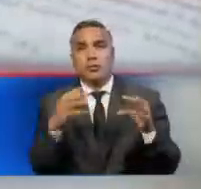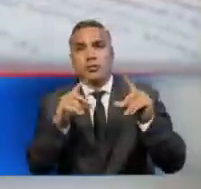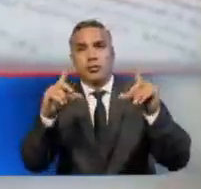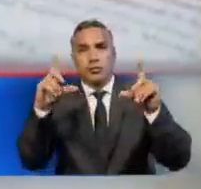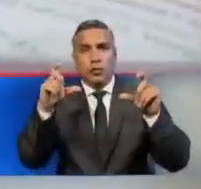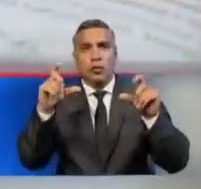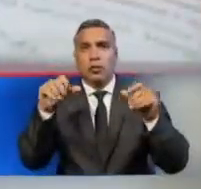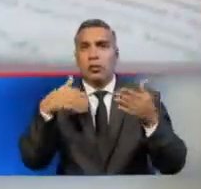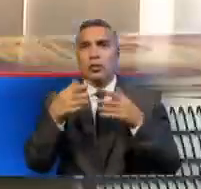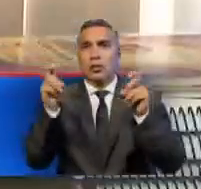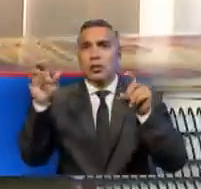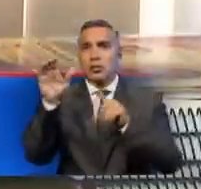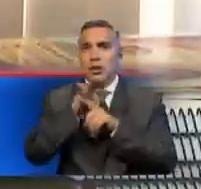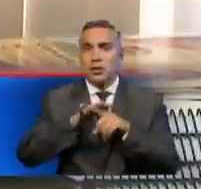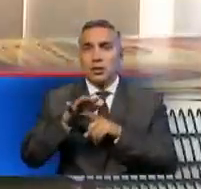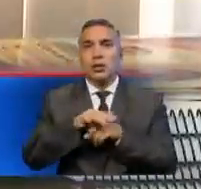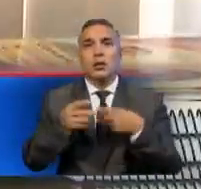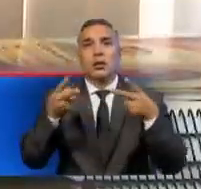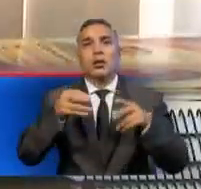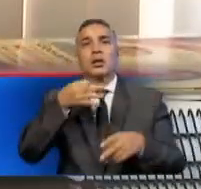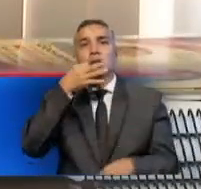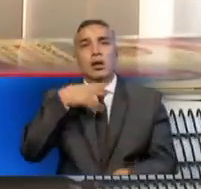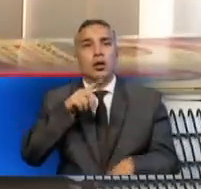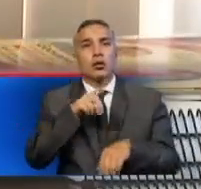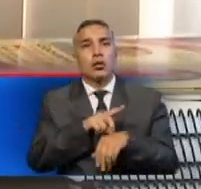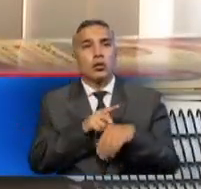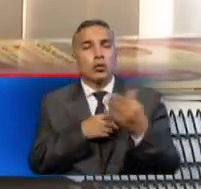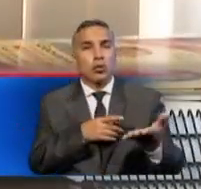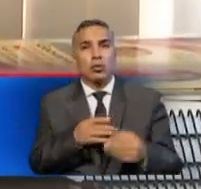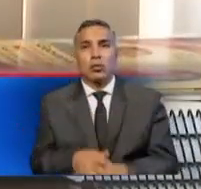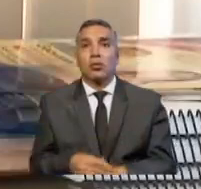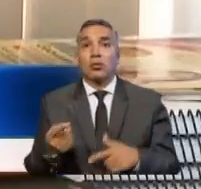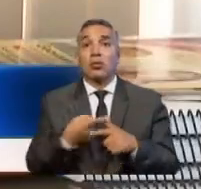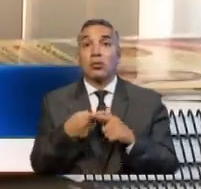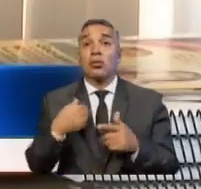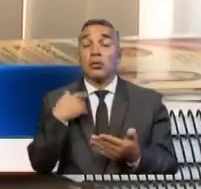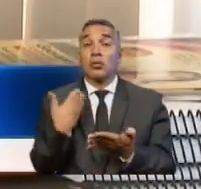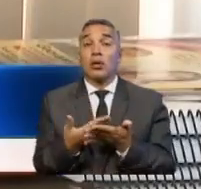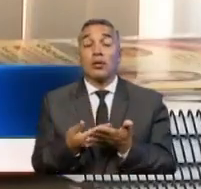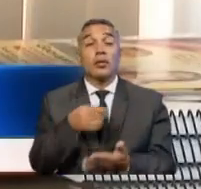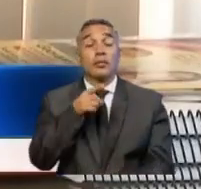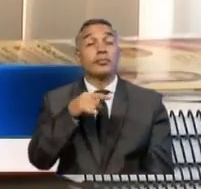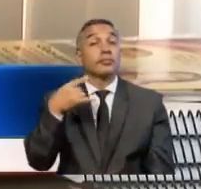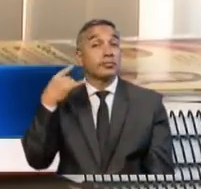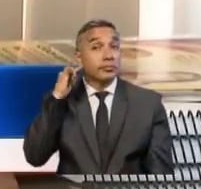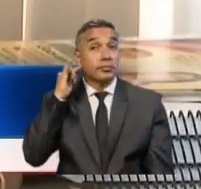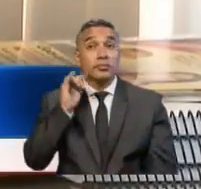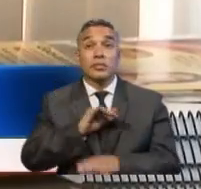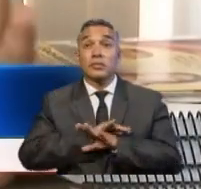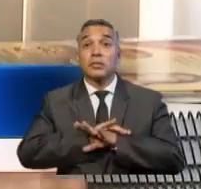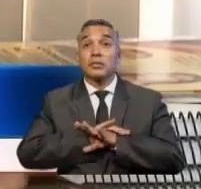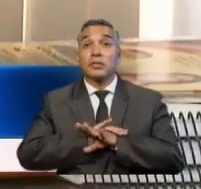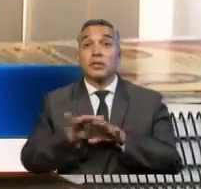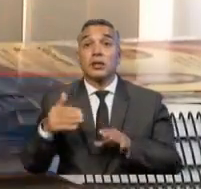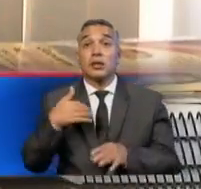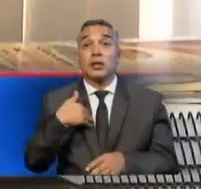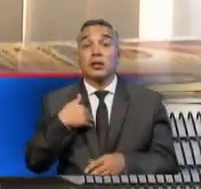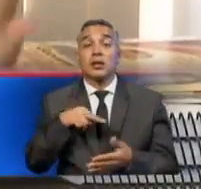fotos de índole sexual y el examen médico. Donde se evidencia de que la niña ya ha tenido una